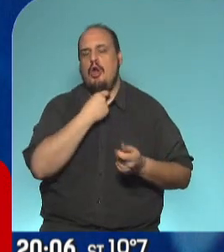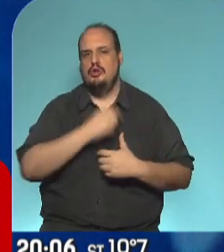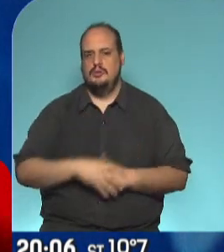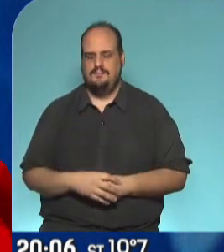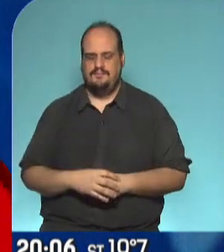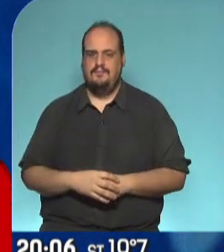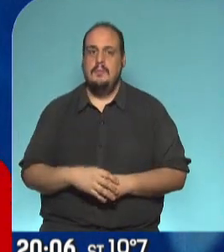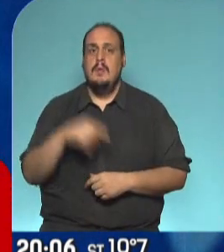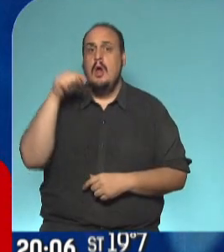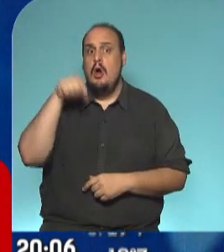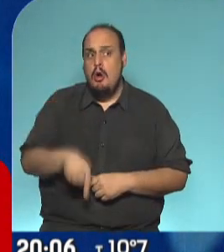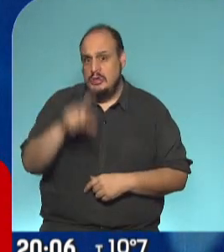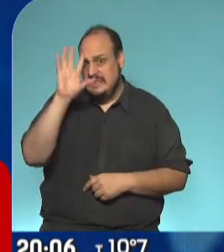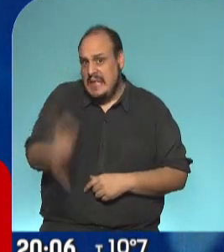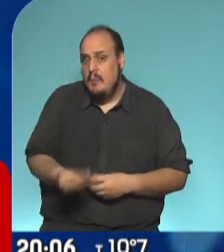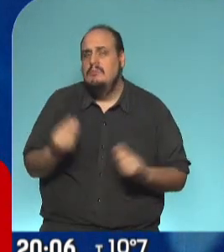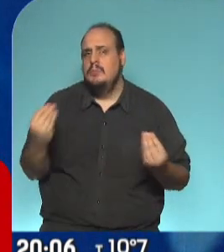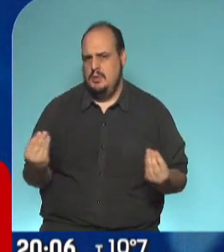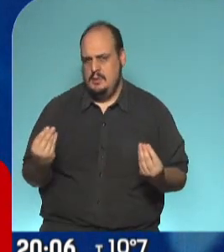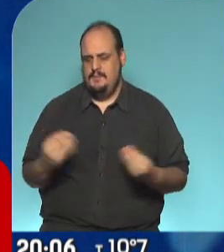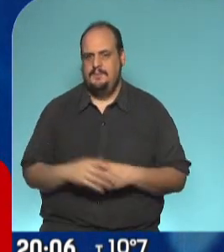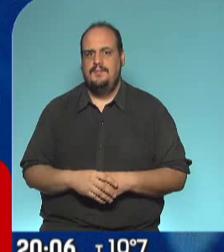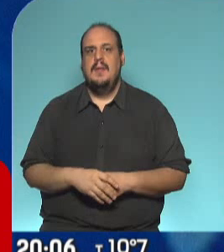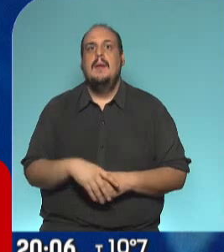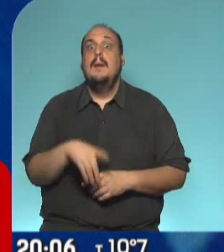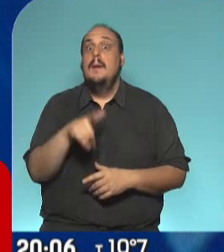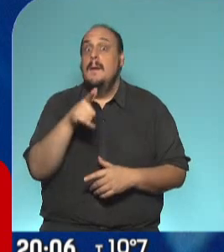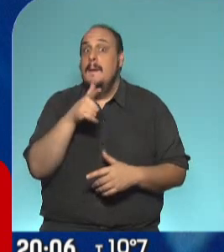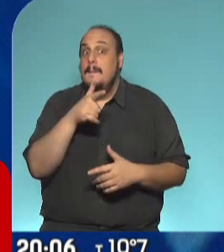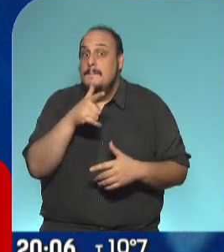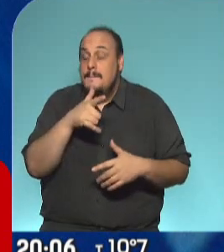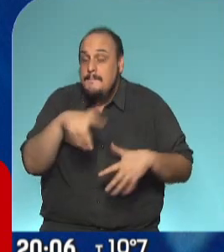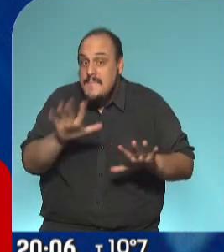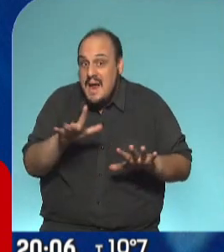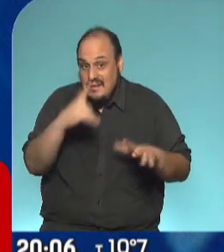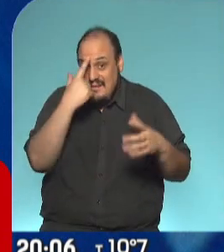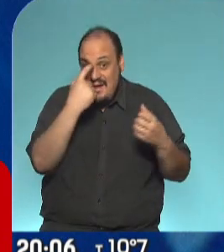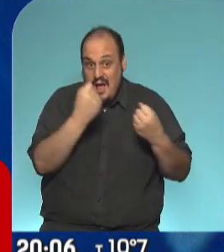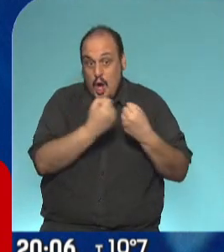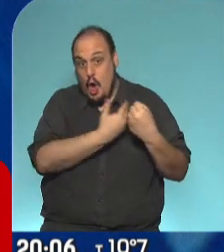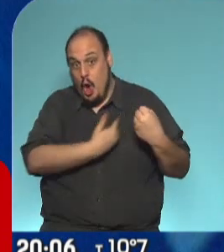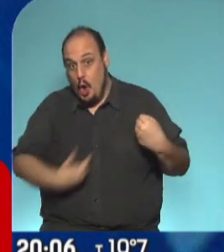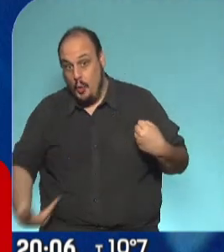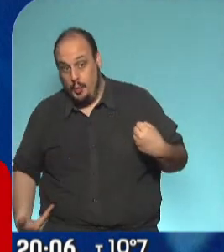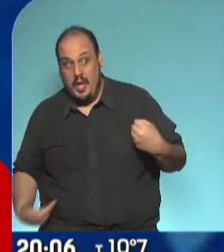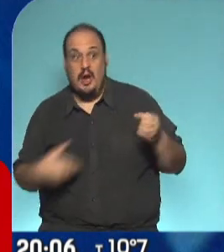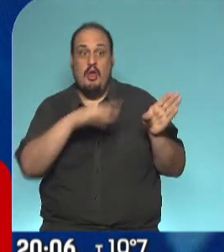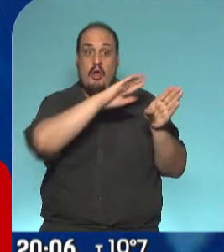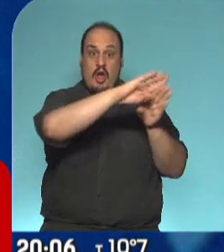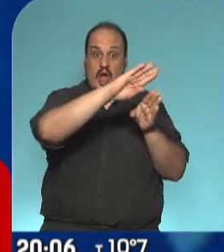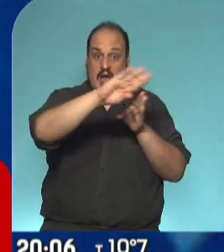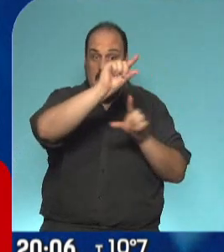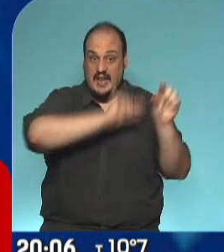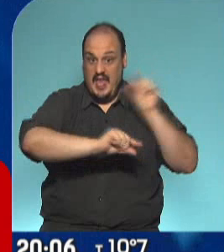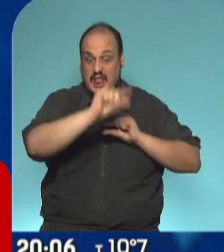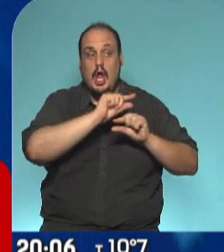lo que se sabe es que hay un principio de acuerdo entre el gobierno y los acreedores. ¿Por